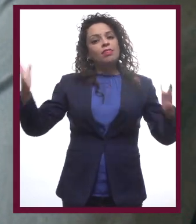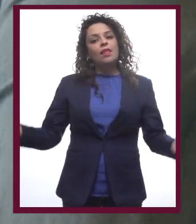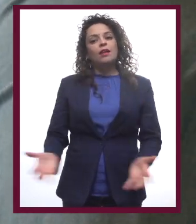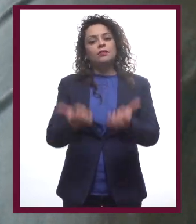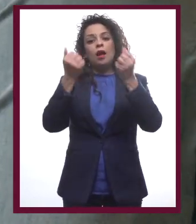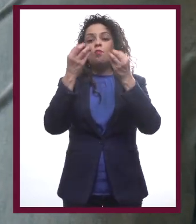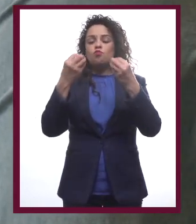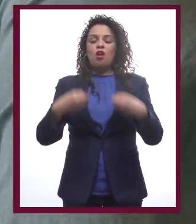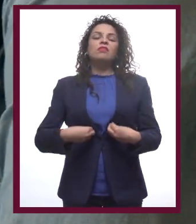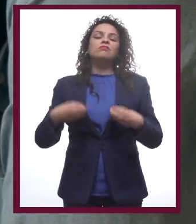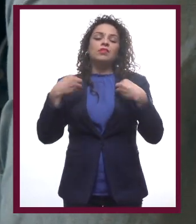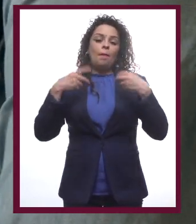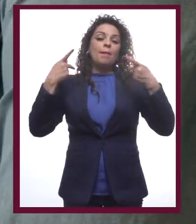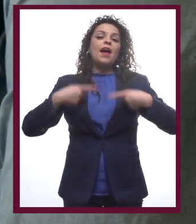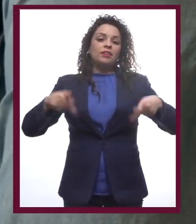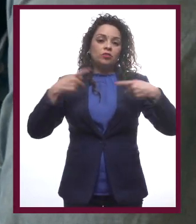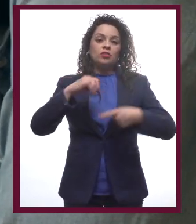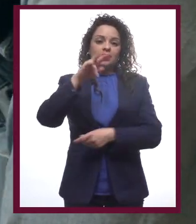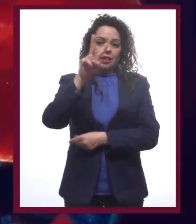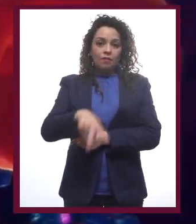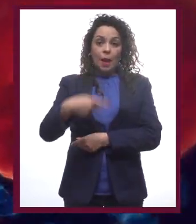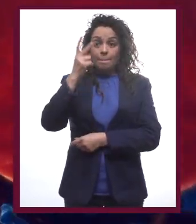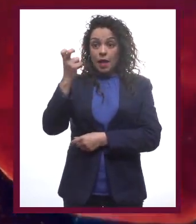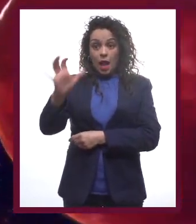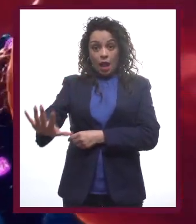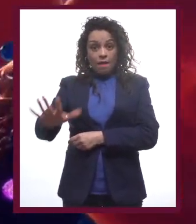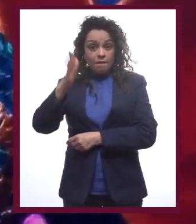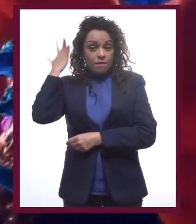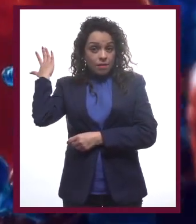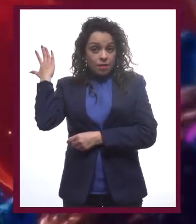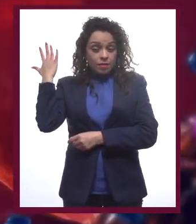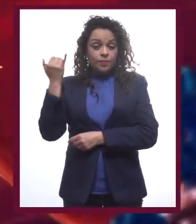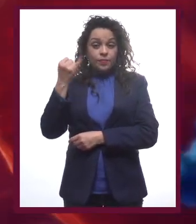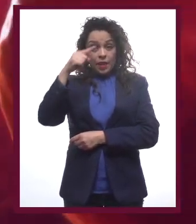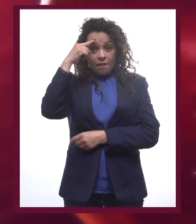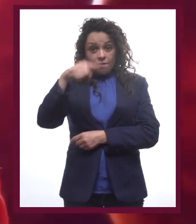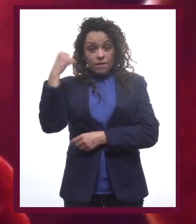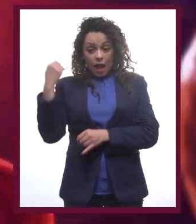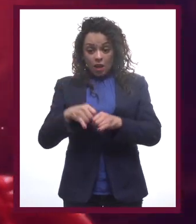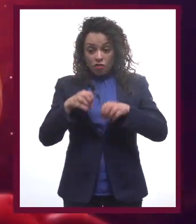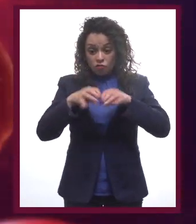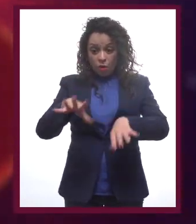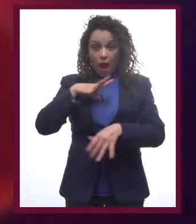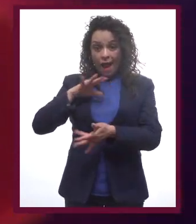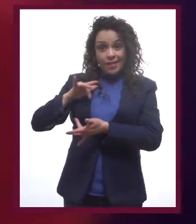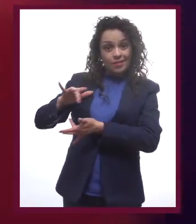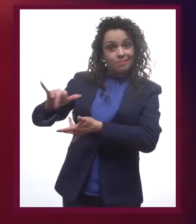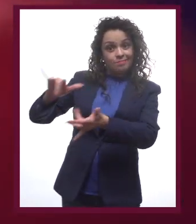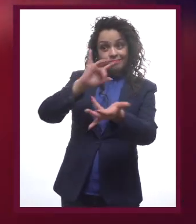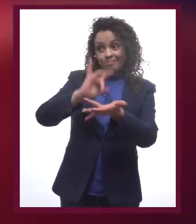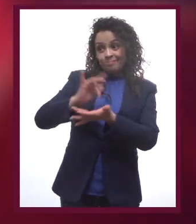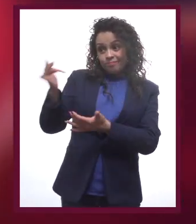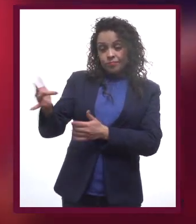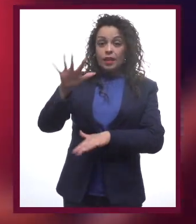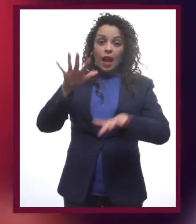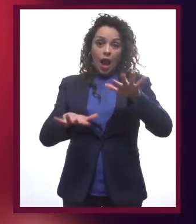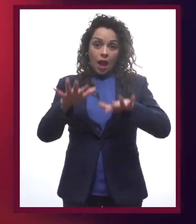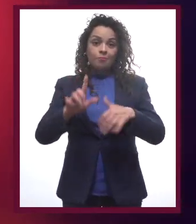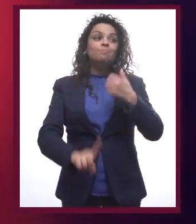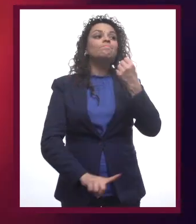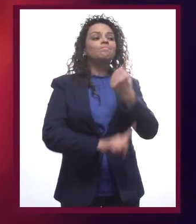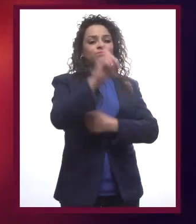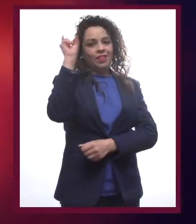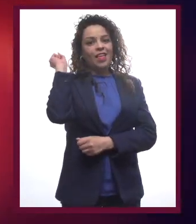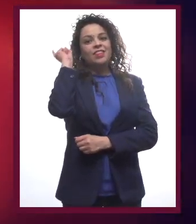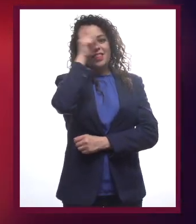con seguridad salvó muchas vidas. Pero esta velocidad y la facilidad con la que la información corre en las redes tiene